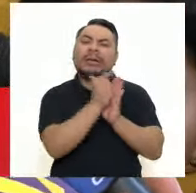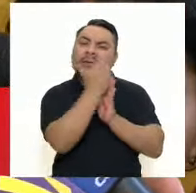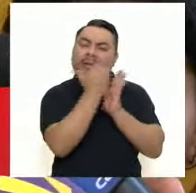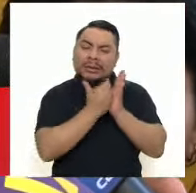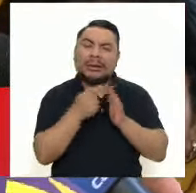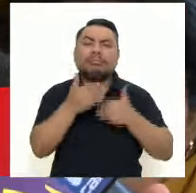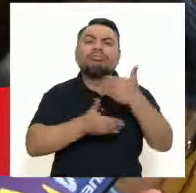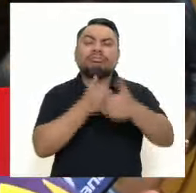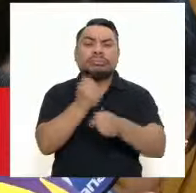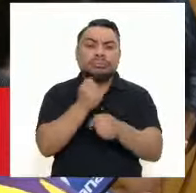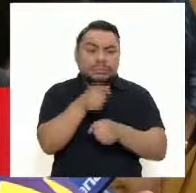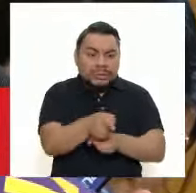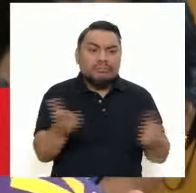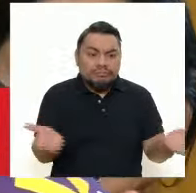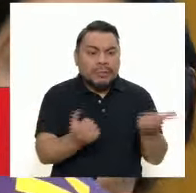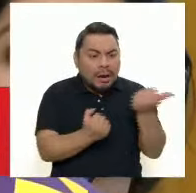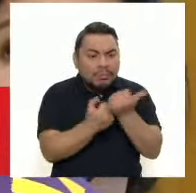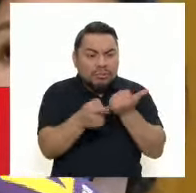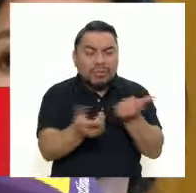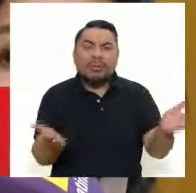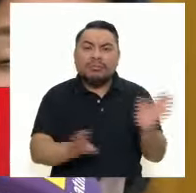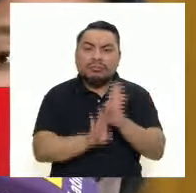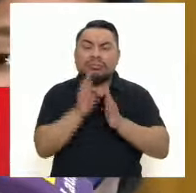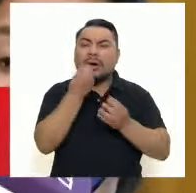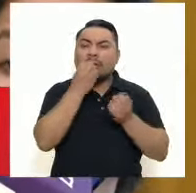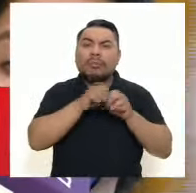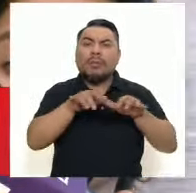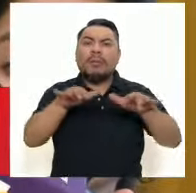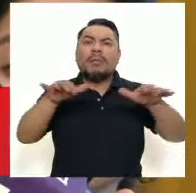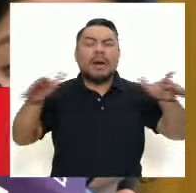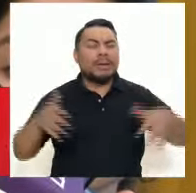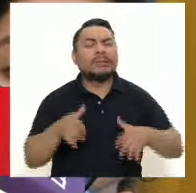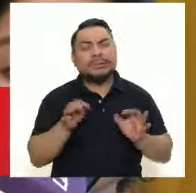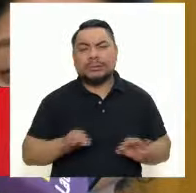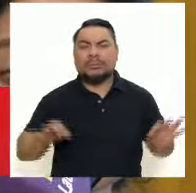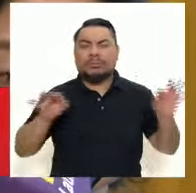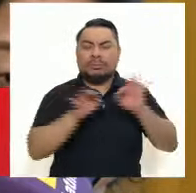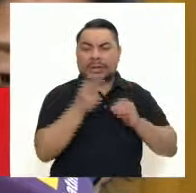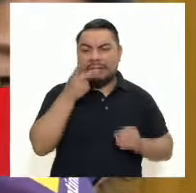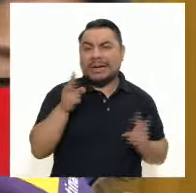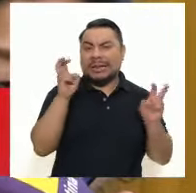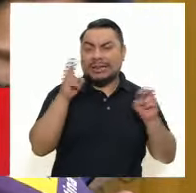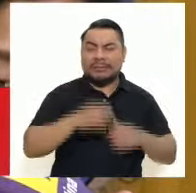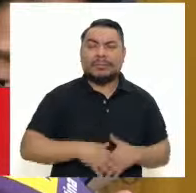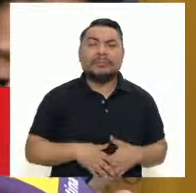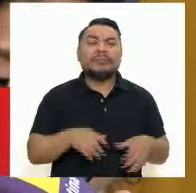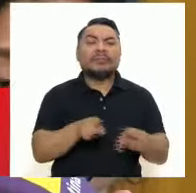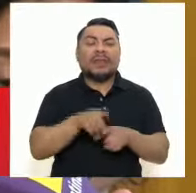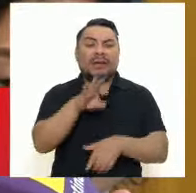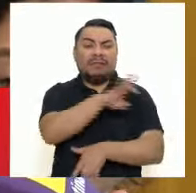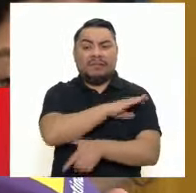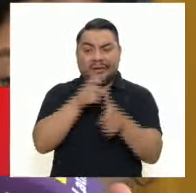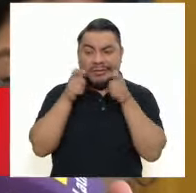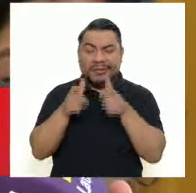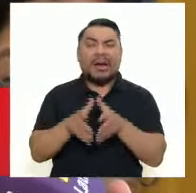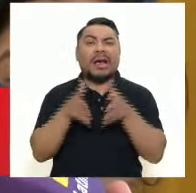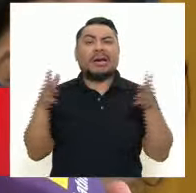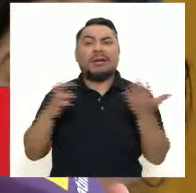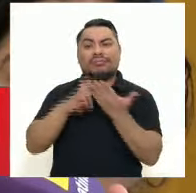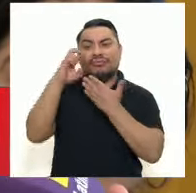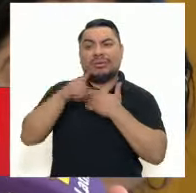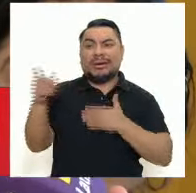productiva para asegurar eh cadena alimentaria Yo creo que es importante ver estos temas y por supuesto la fiscalización de grandes proyectos que